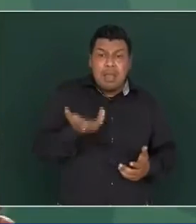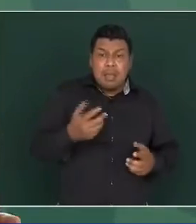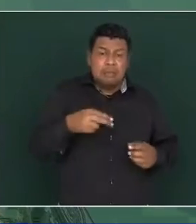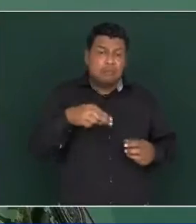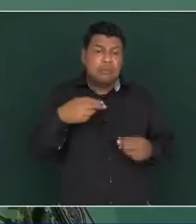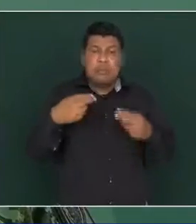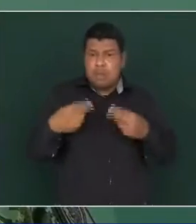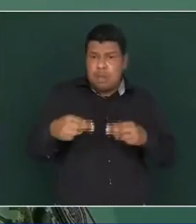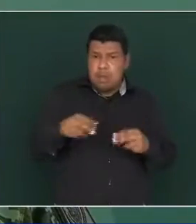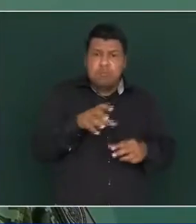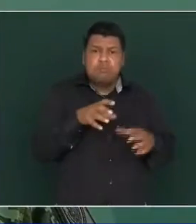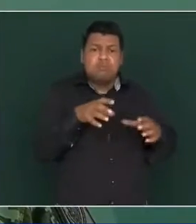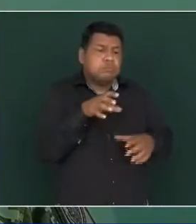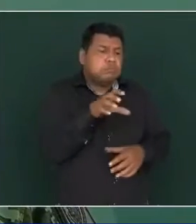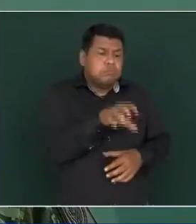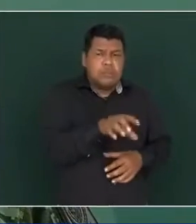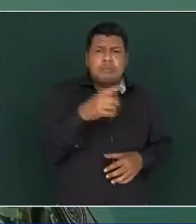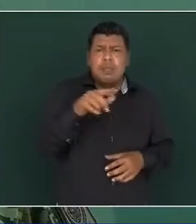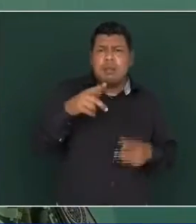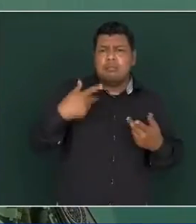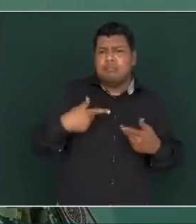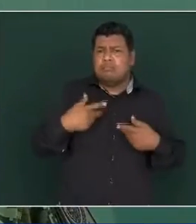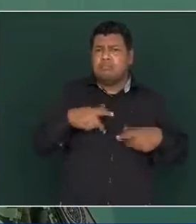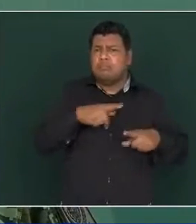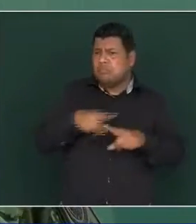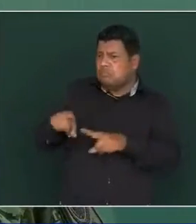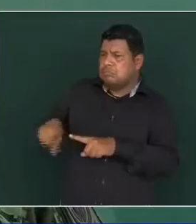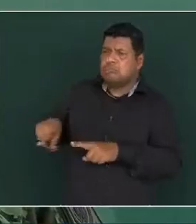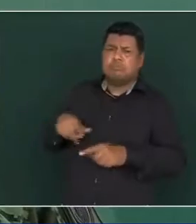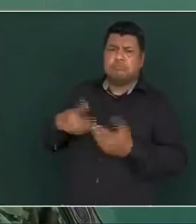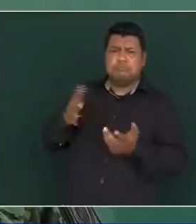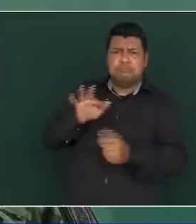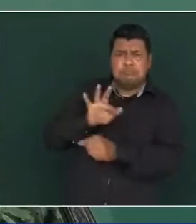en tener ahí un local para servir a la ciudadanía.